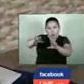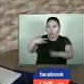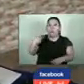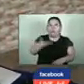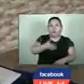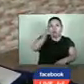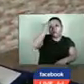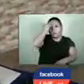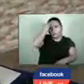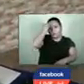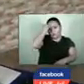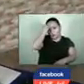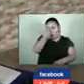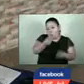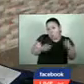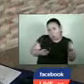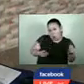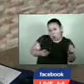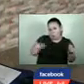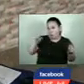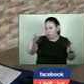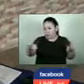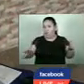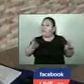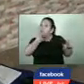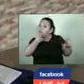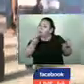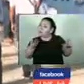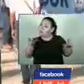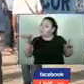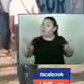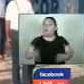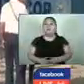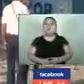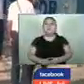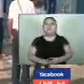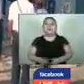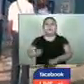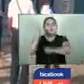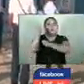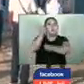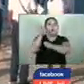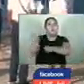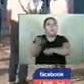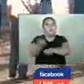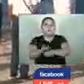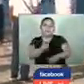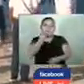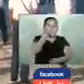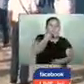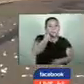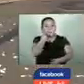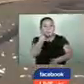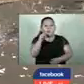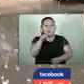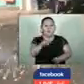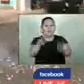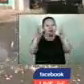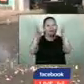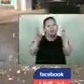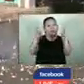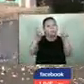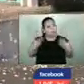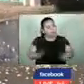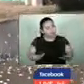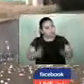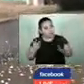tenemos son bien bajas con relación al dato que llevan. El sindicato aseguró se mantendrá vigilante de estos hechos. Ella